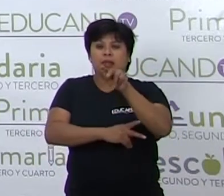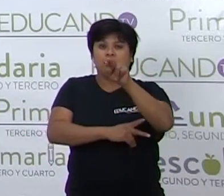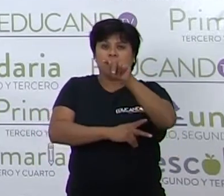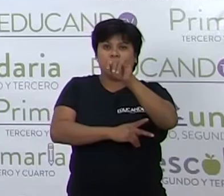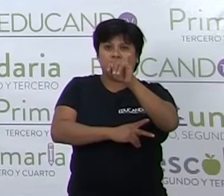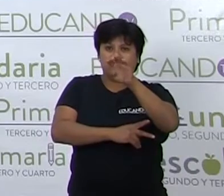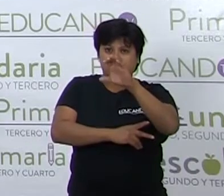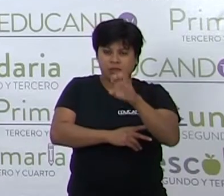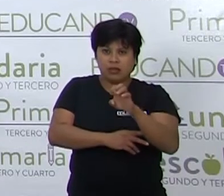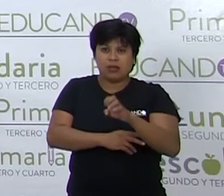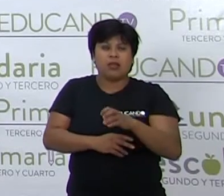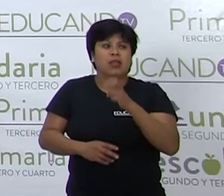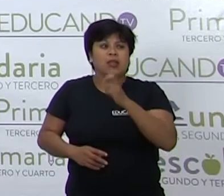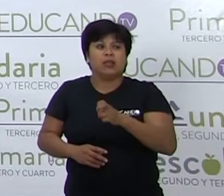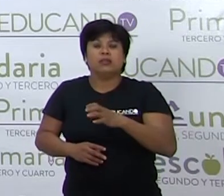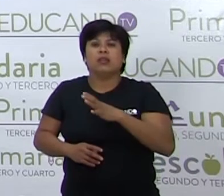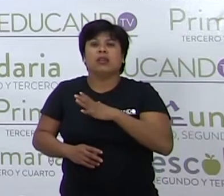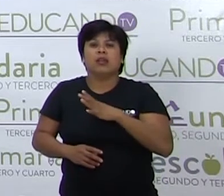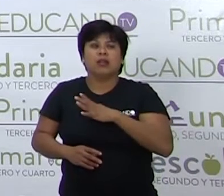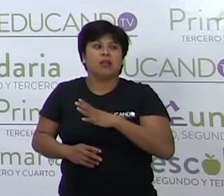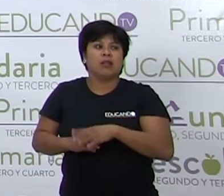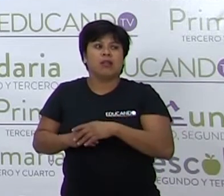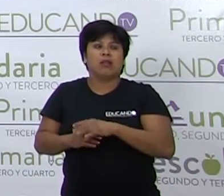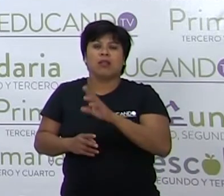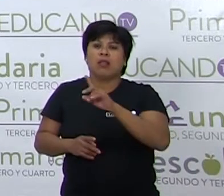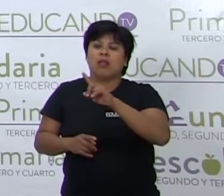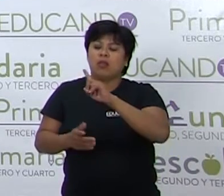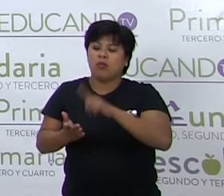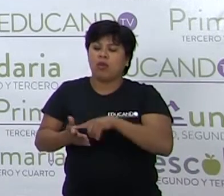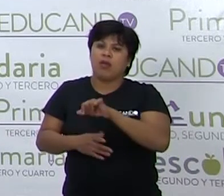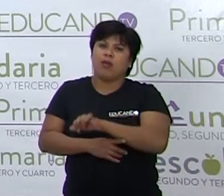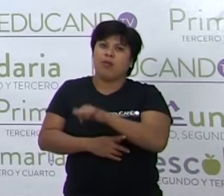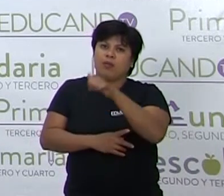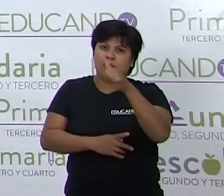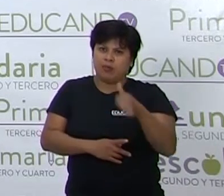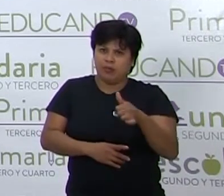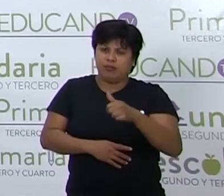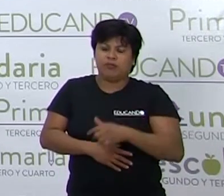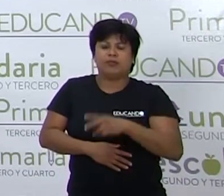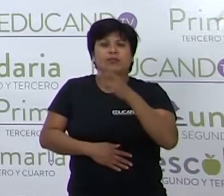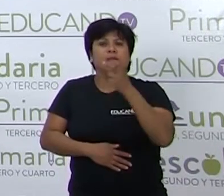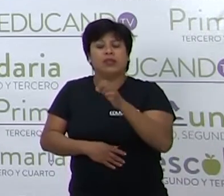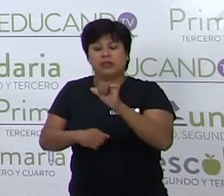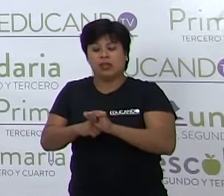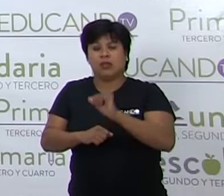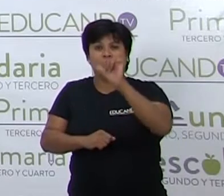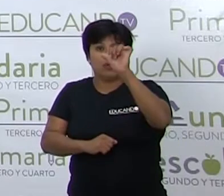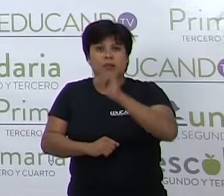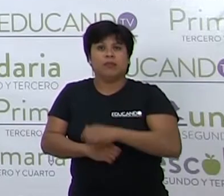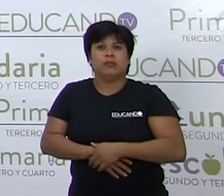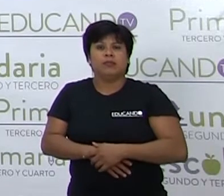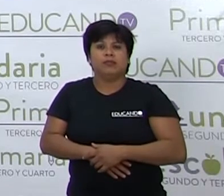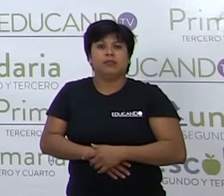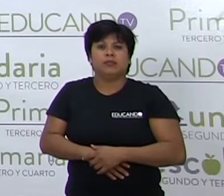va al lado opuesto esta es la altura